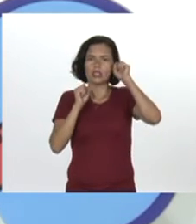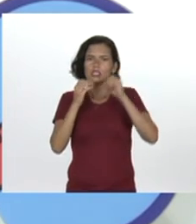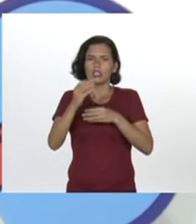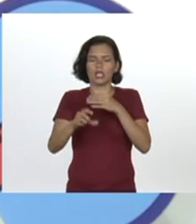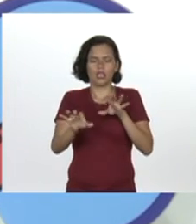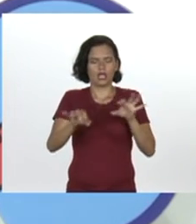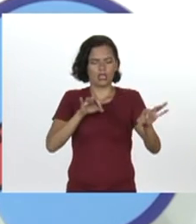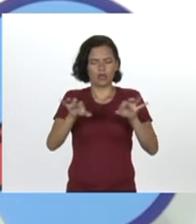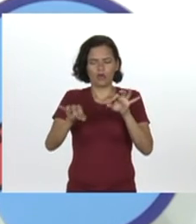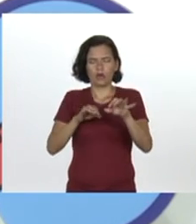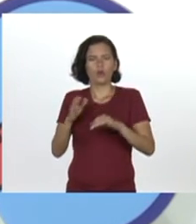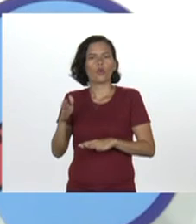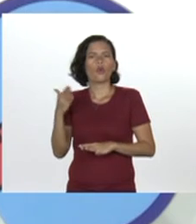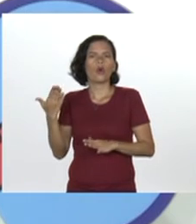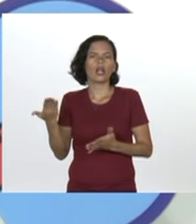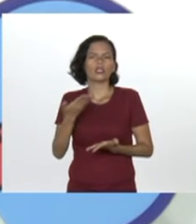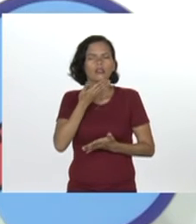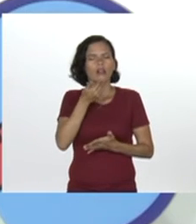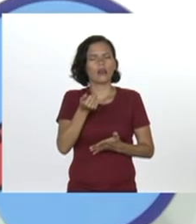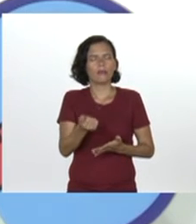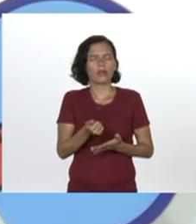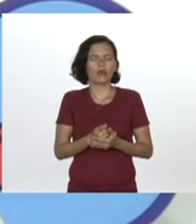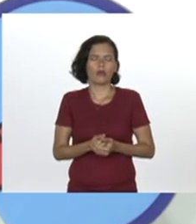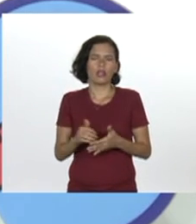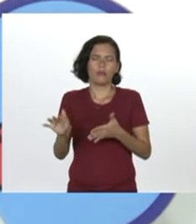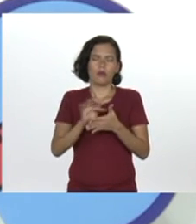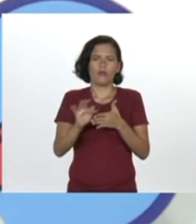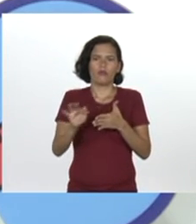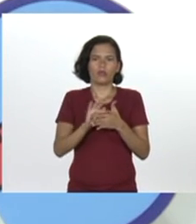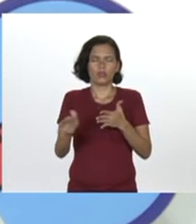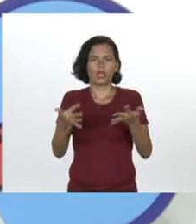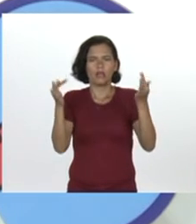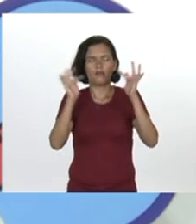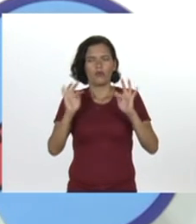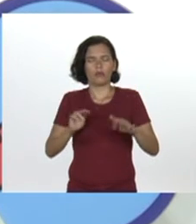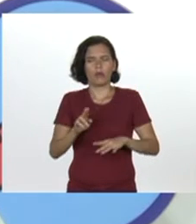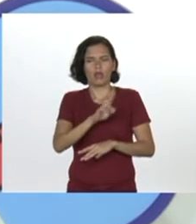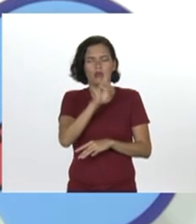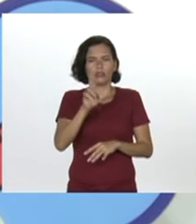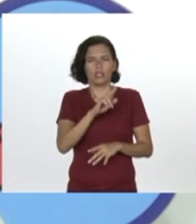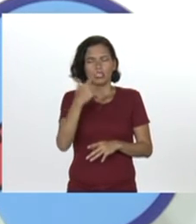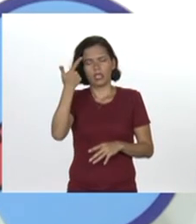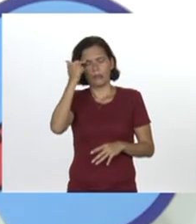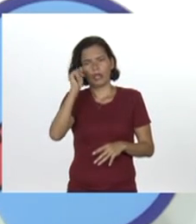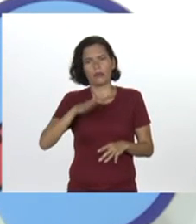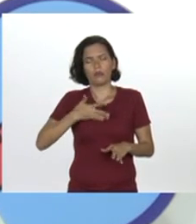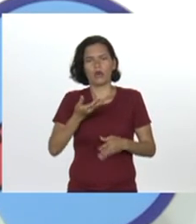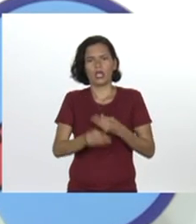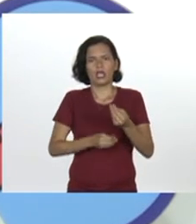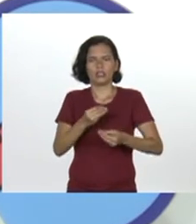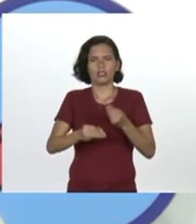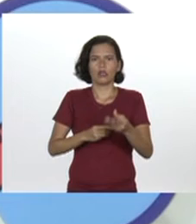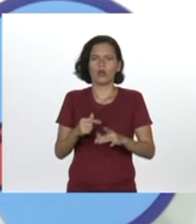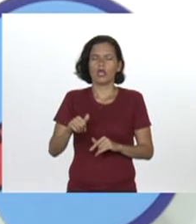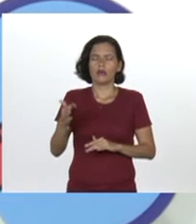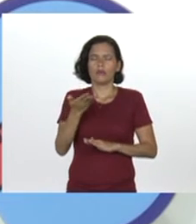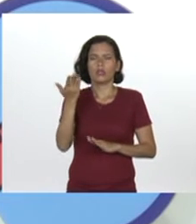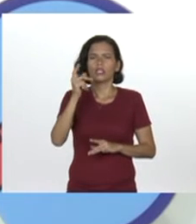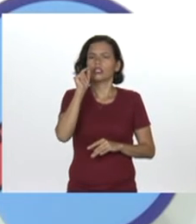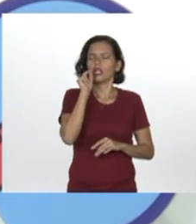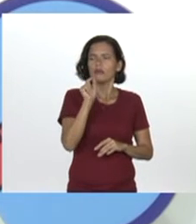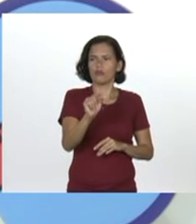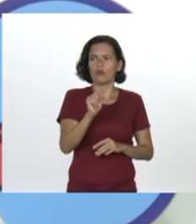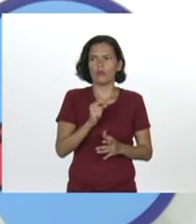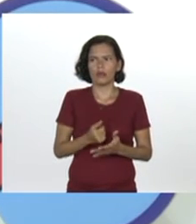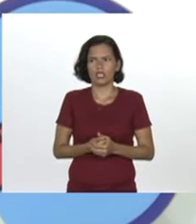a seleccionar cuáles son las mejores y más funcionales técnicas a utilizar para poder hacerlo. Es importante que al